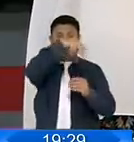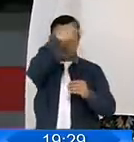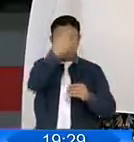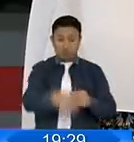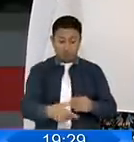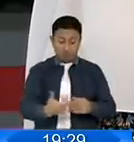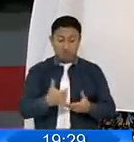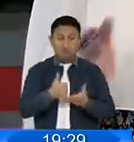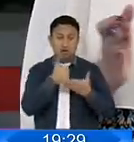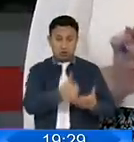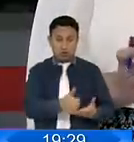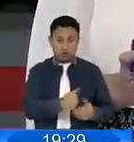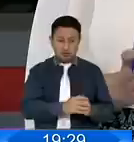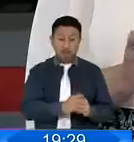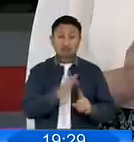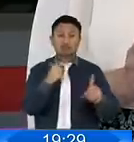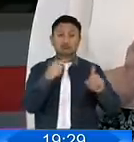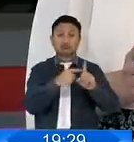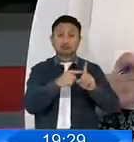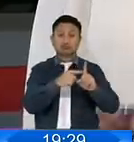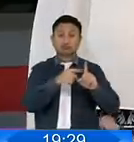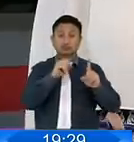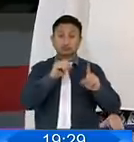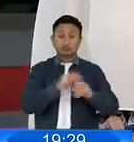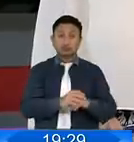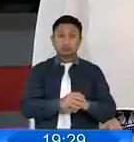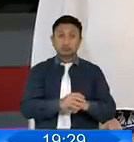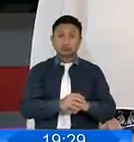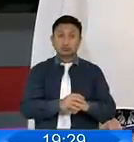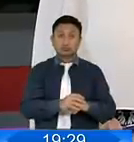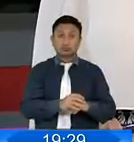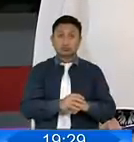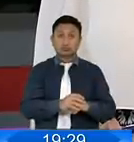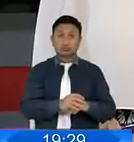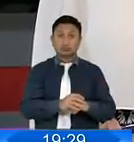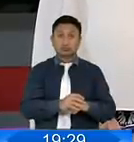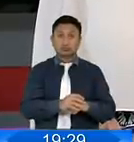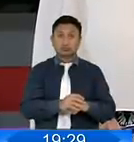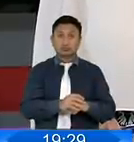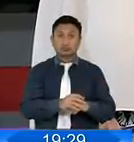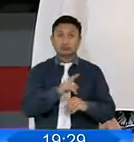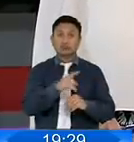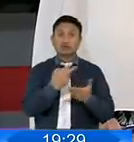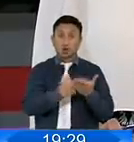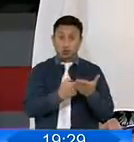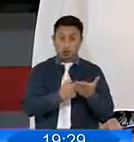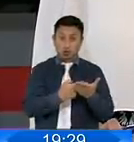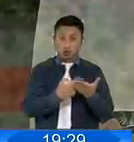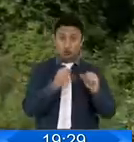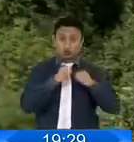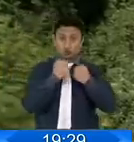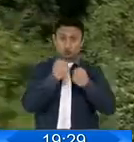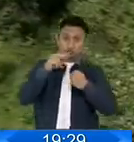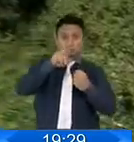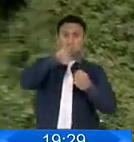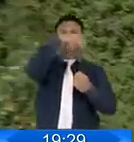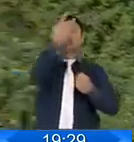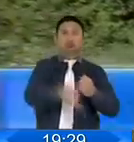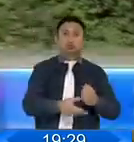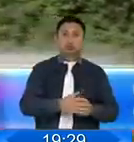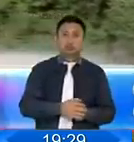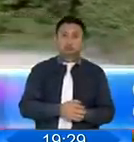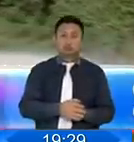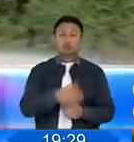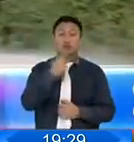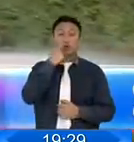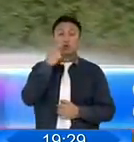El infortunado habría estado participando de una reunión social. Al parecer, el hombre de 54